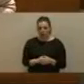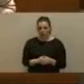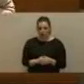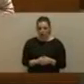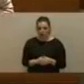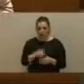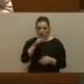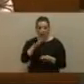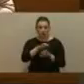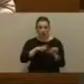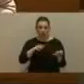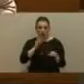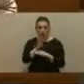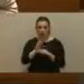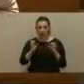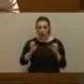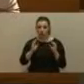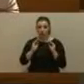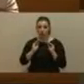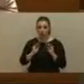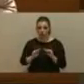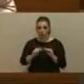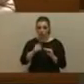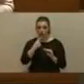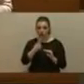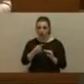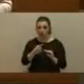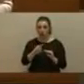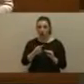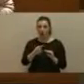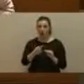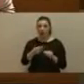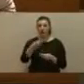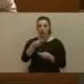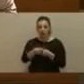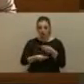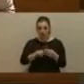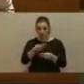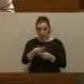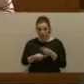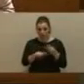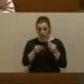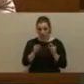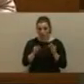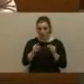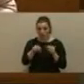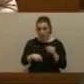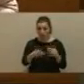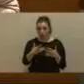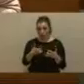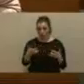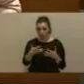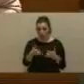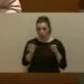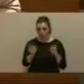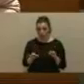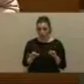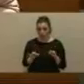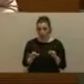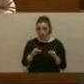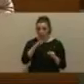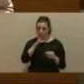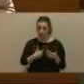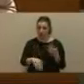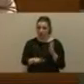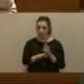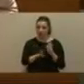su mayoría parlamentaria, articuló aquel desarrollo y hoy ese texto todavía está en vigor,